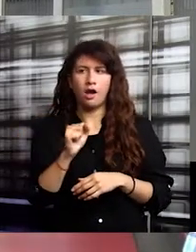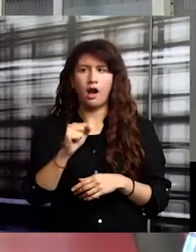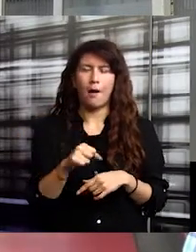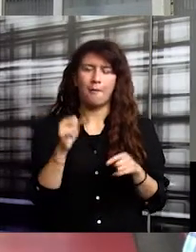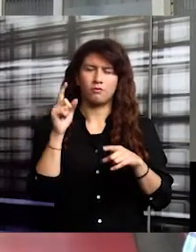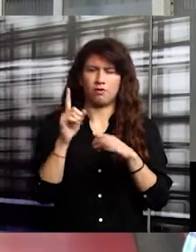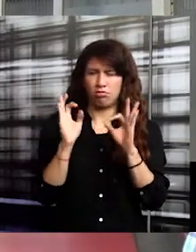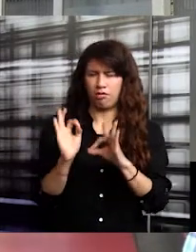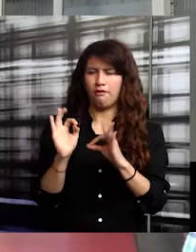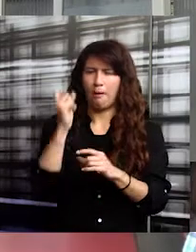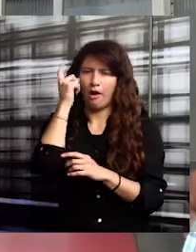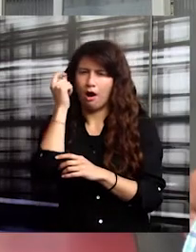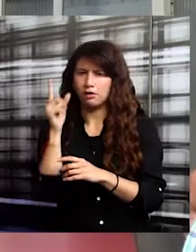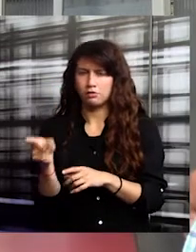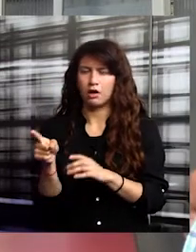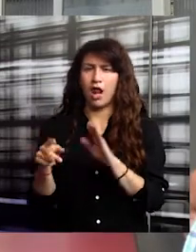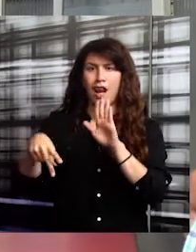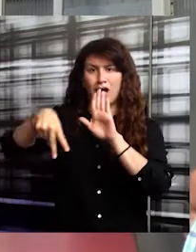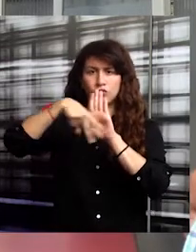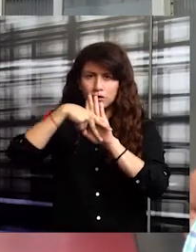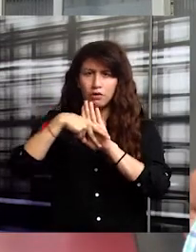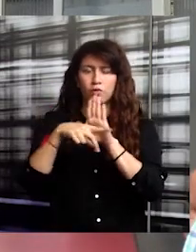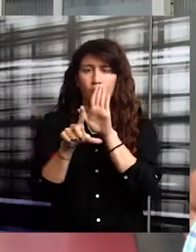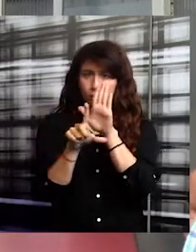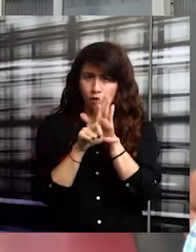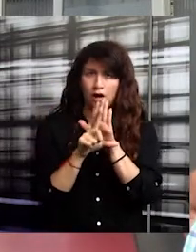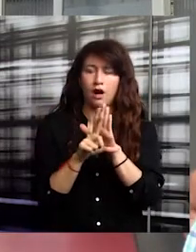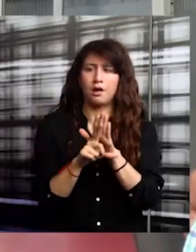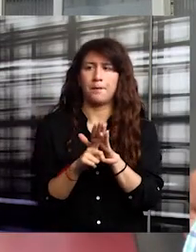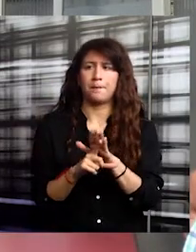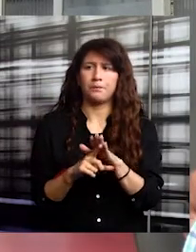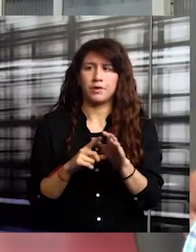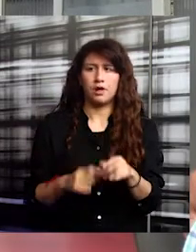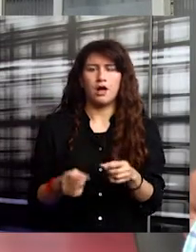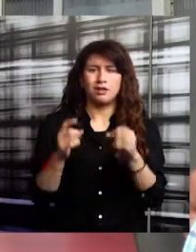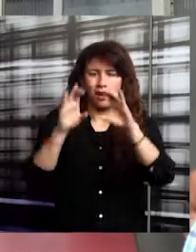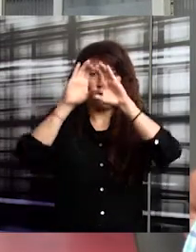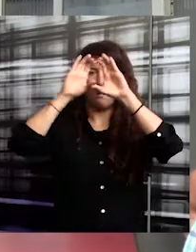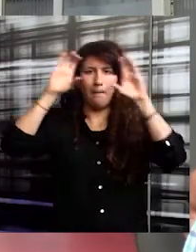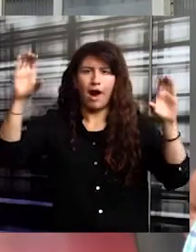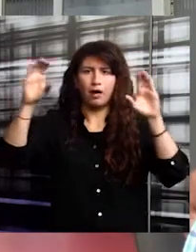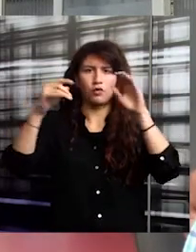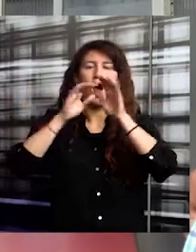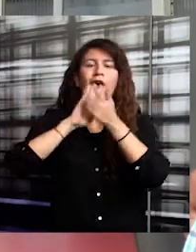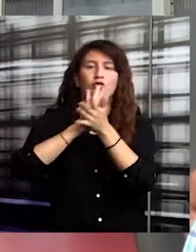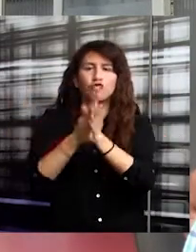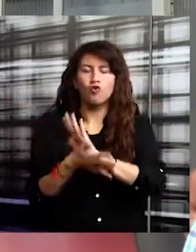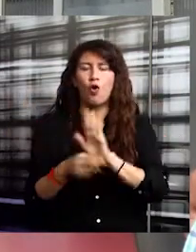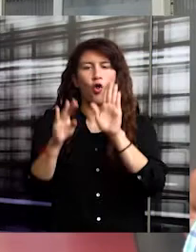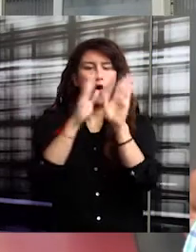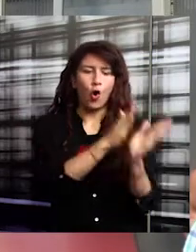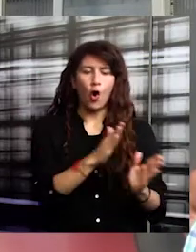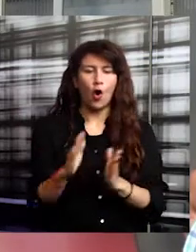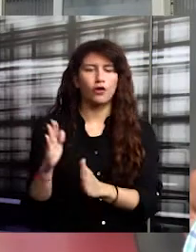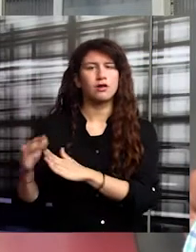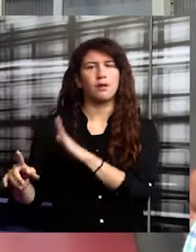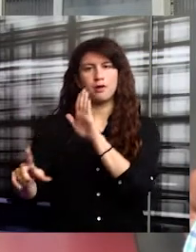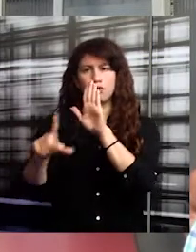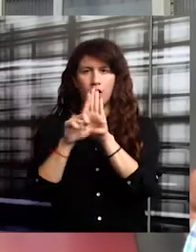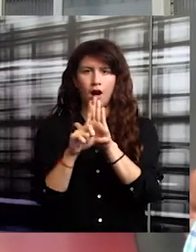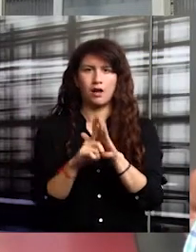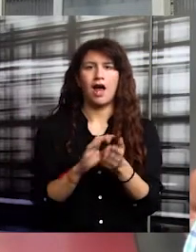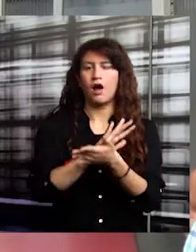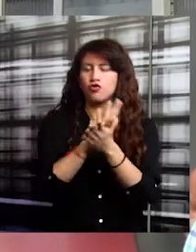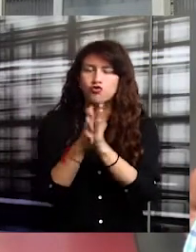entiendan, es la norma jurídica que le da un marco a todo el ordenamiento jurídico, es decir, a todas las